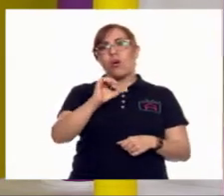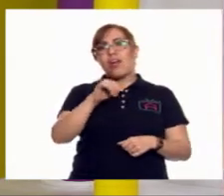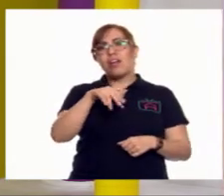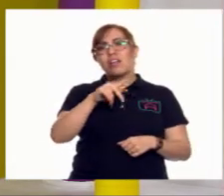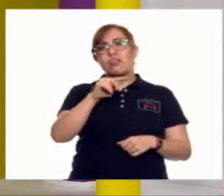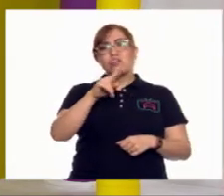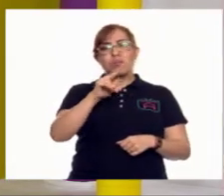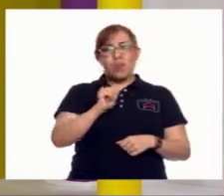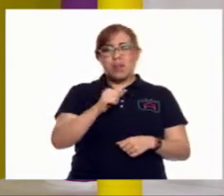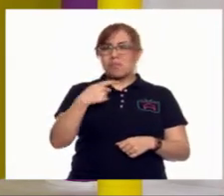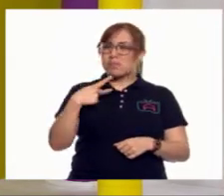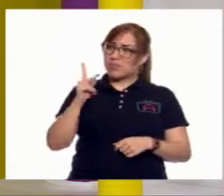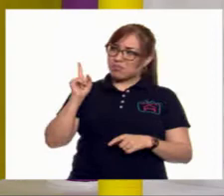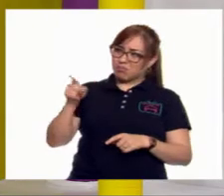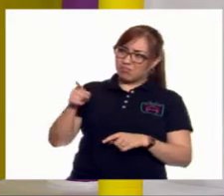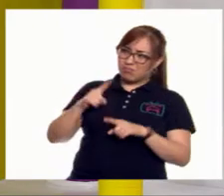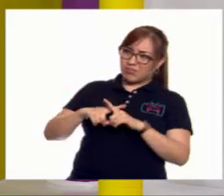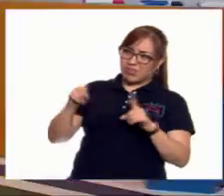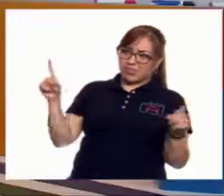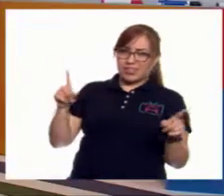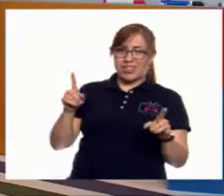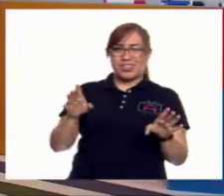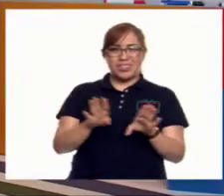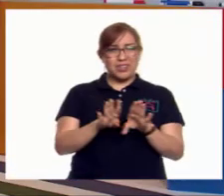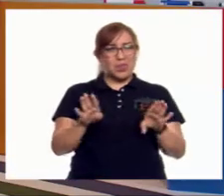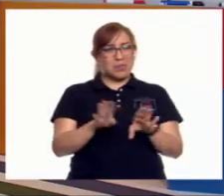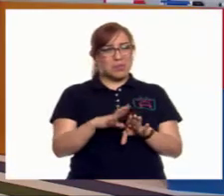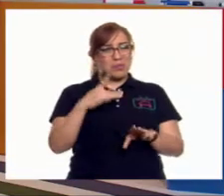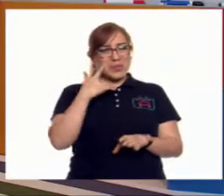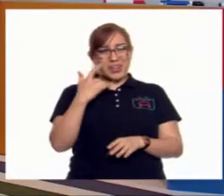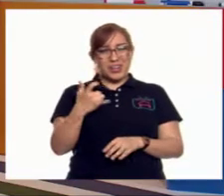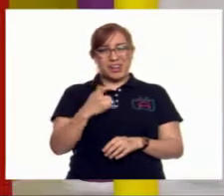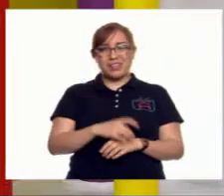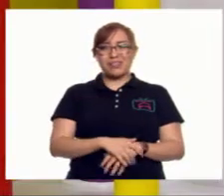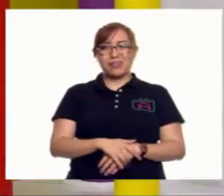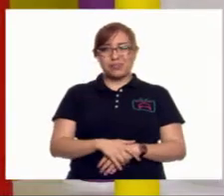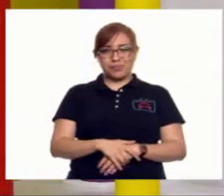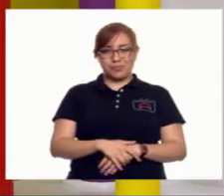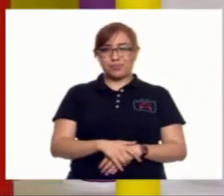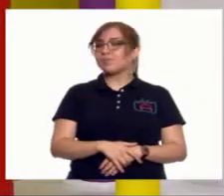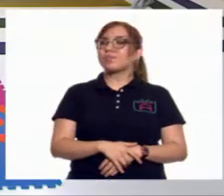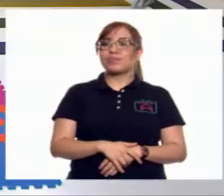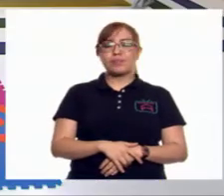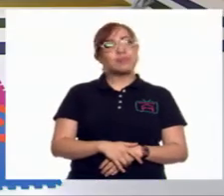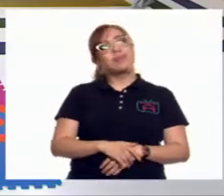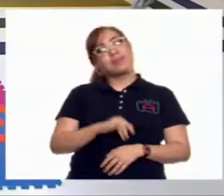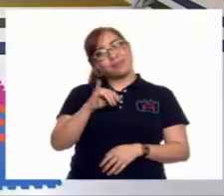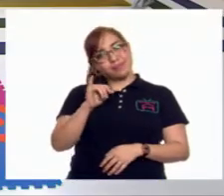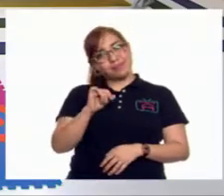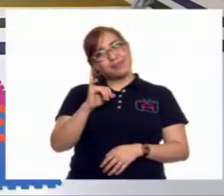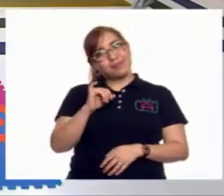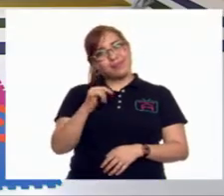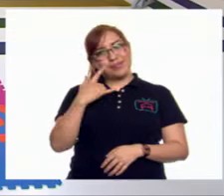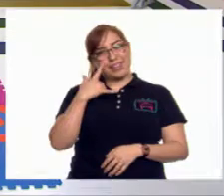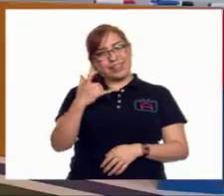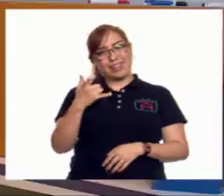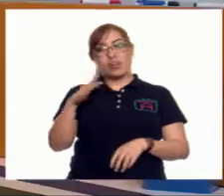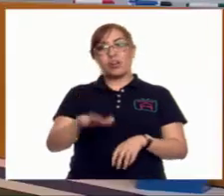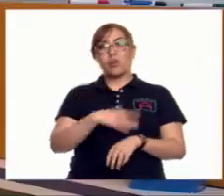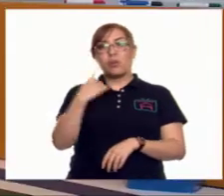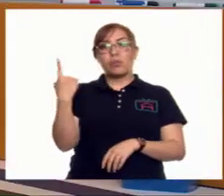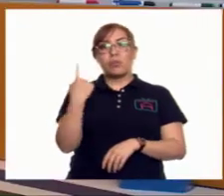pues contigo sí fue raro, fue diferente. Fue incómodo, ¿no? Sí, tienes razón, incómodo. Fue incómodo por la situación en la que estamos, ¿no? Porque